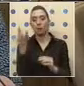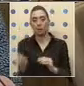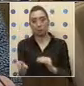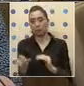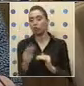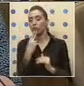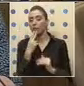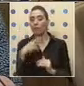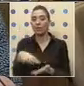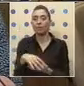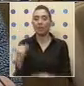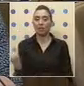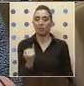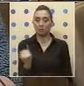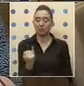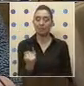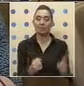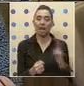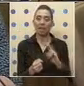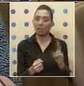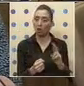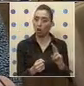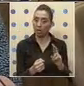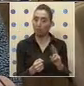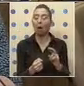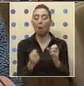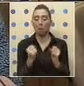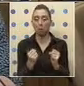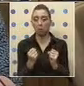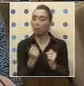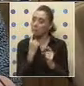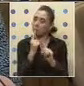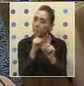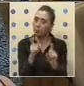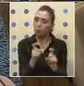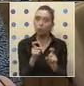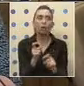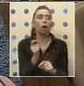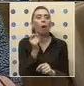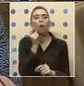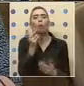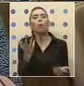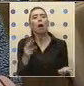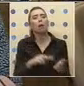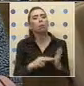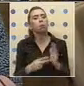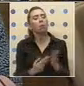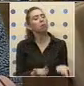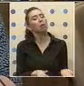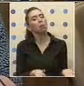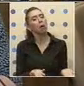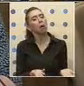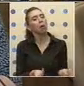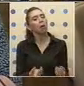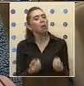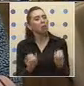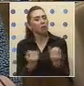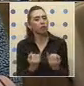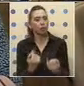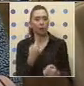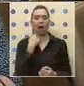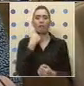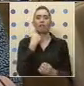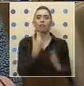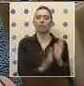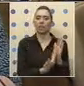Independencia y de Recoleta perfectamente puede preguntar cuál es el problema de esto, de qué manera afecta a la clase